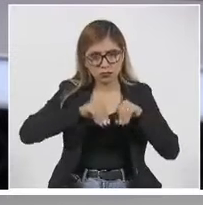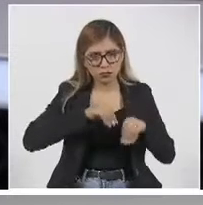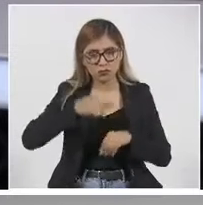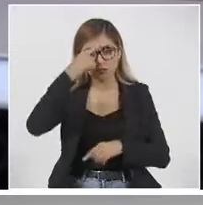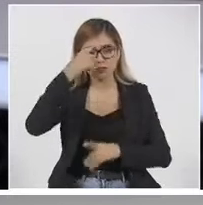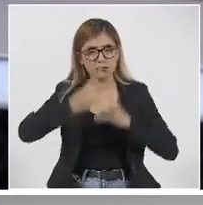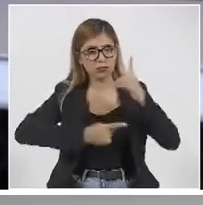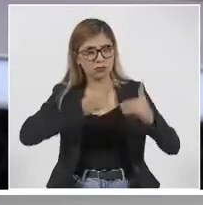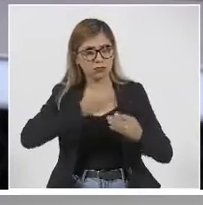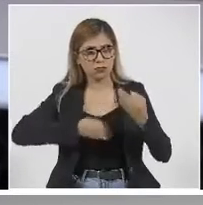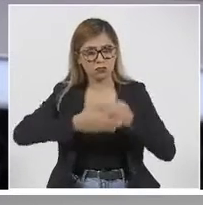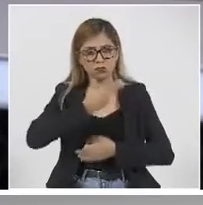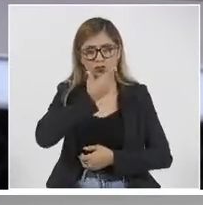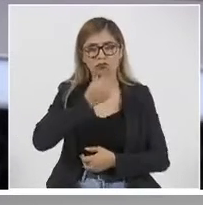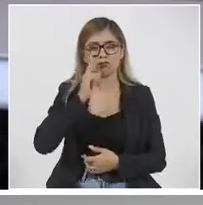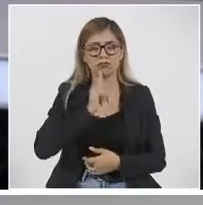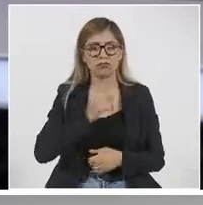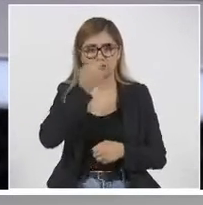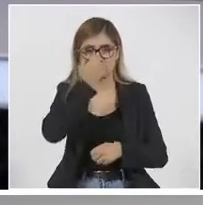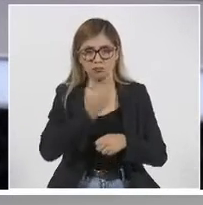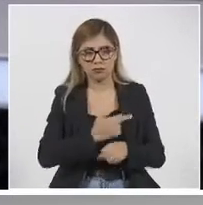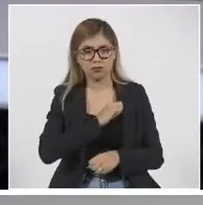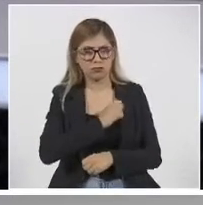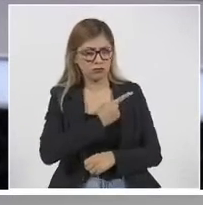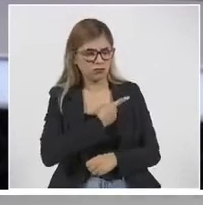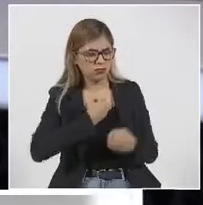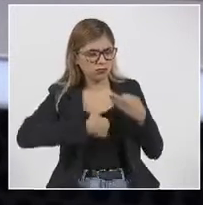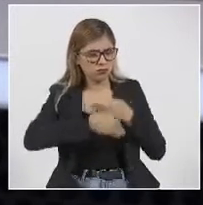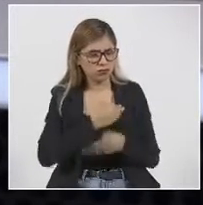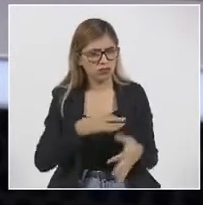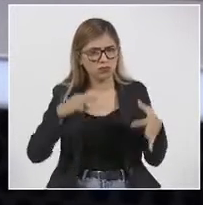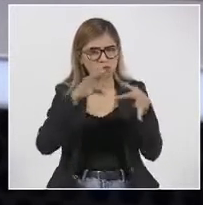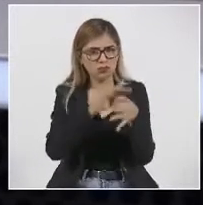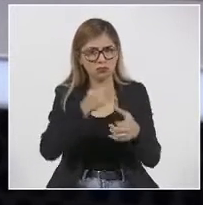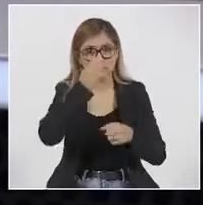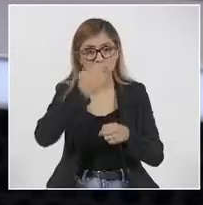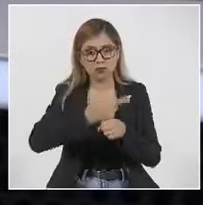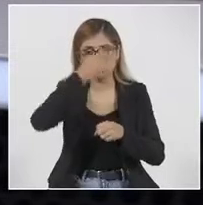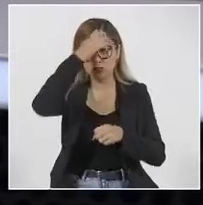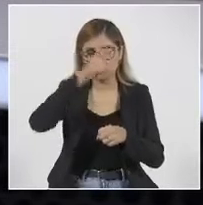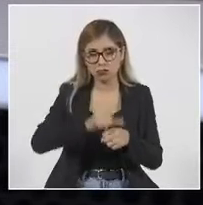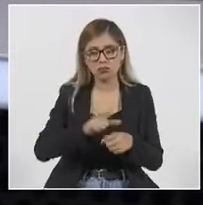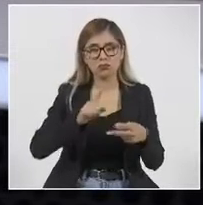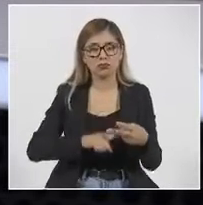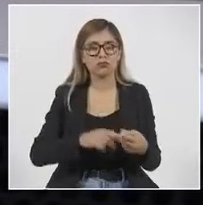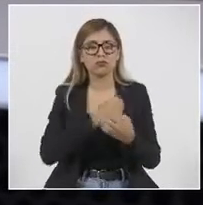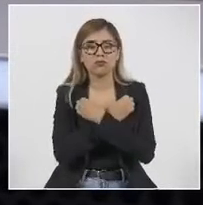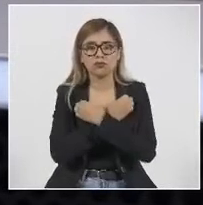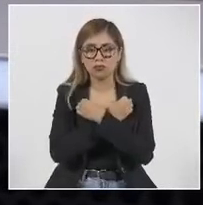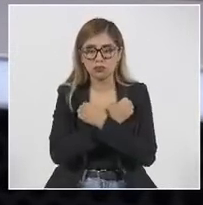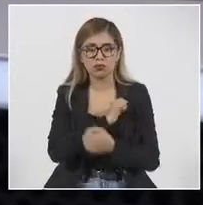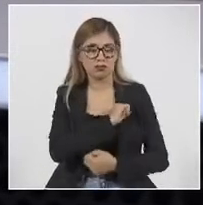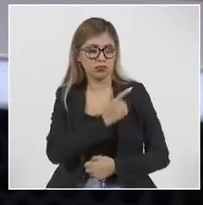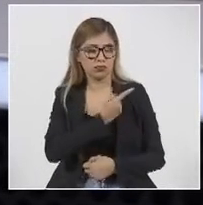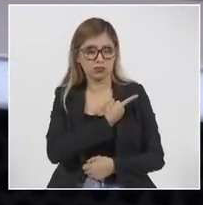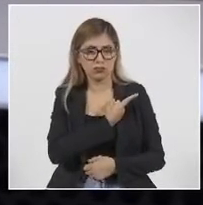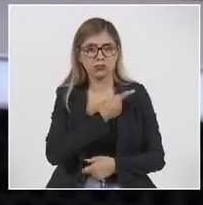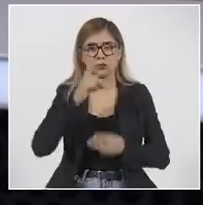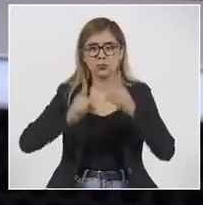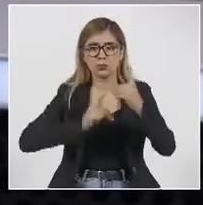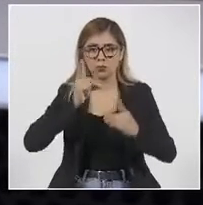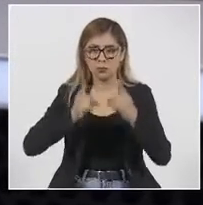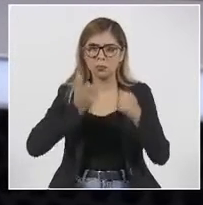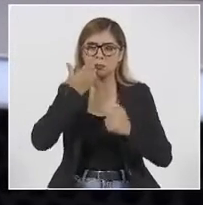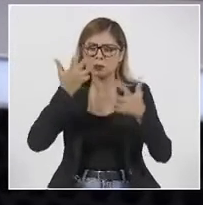y para Todos, vamos de la mano la Secretaría de Salud, la Secretaría de Cultura, la Secretaría de Educación y obviamente el deporte, con el objetivo de